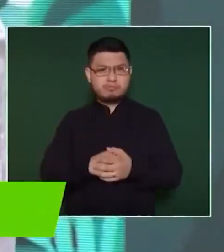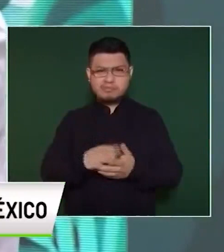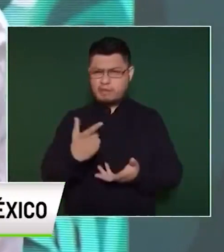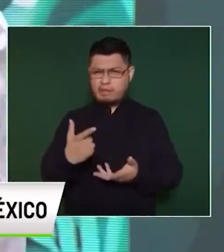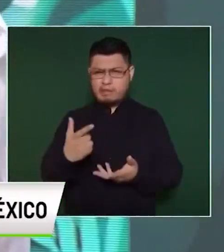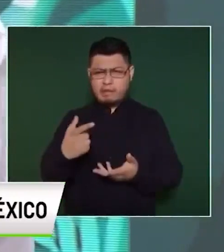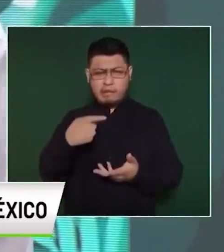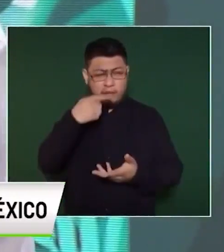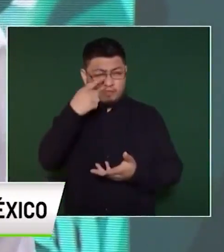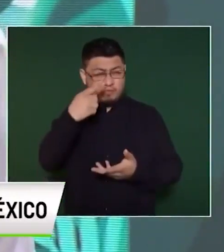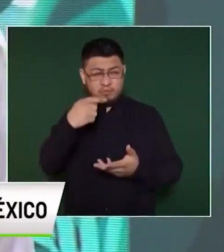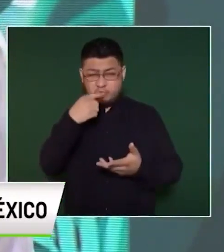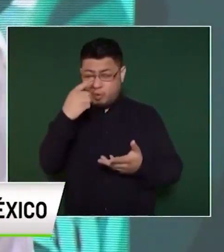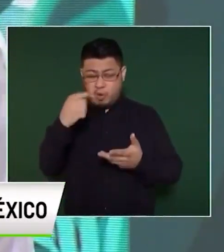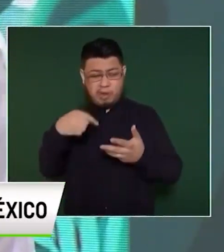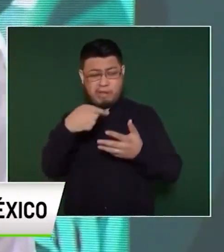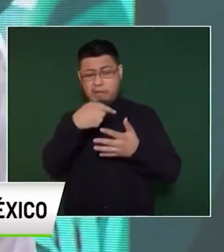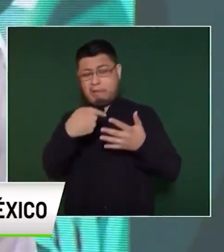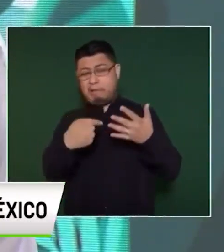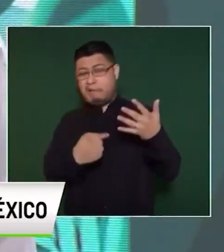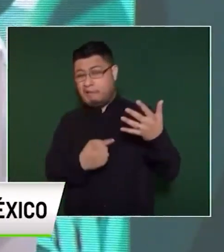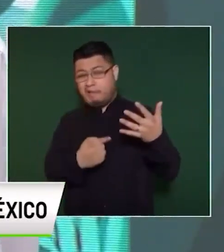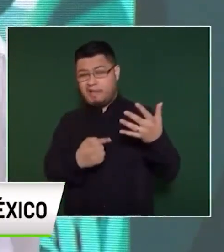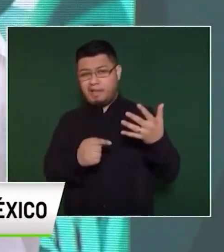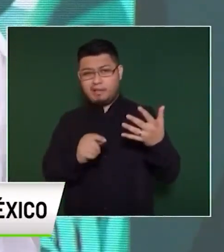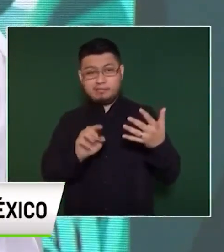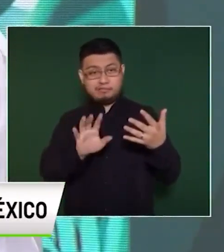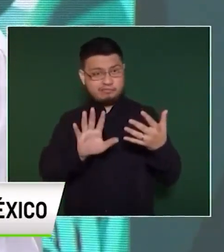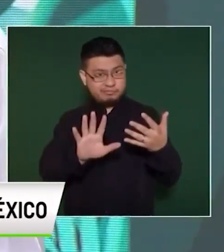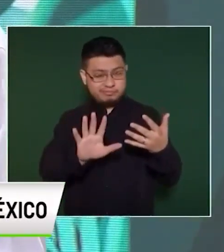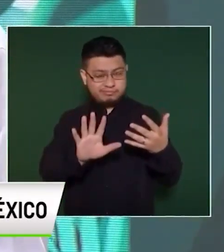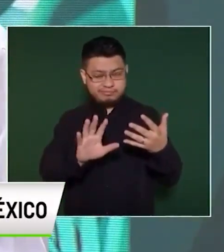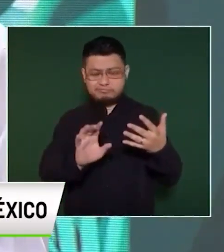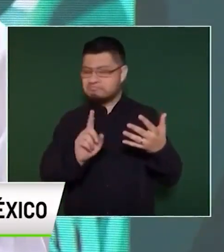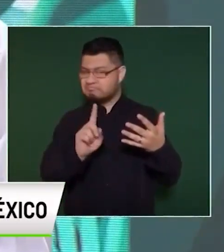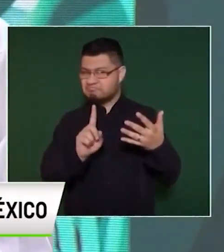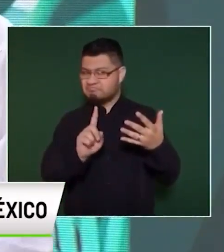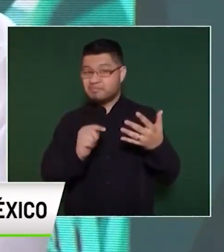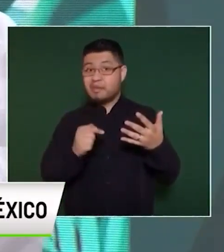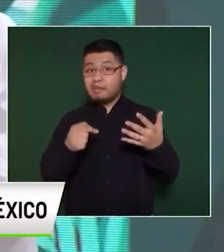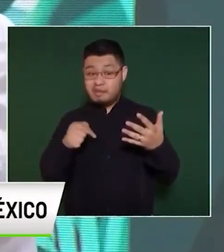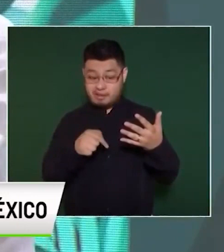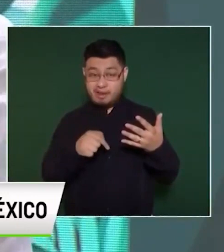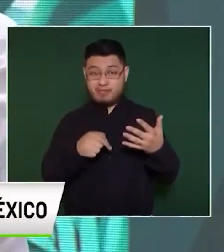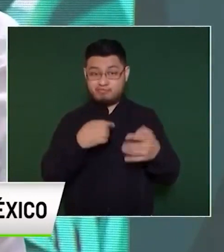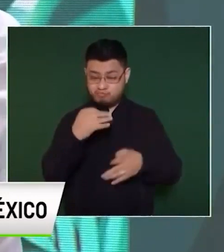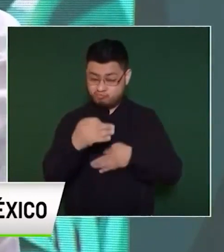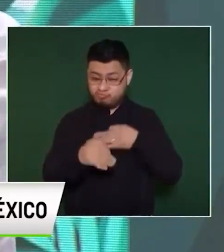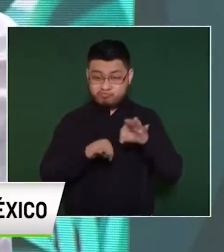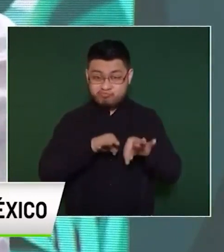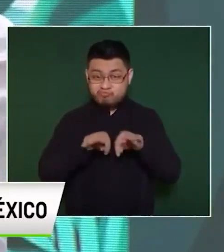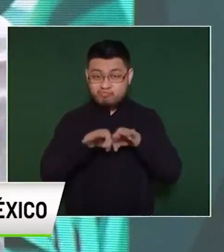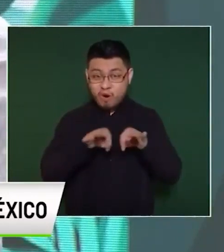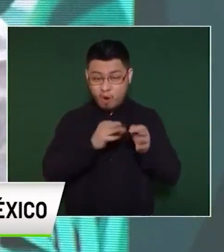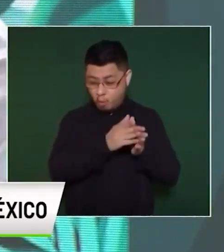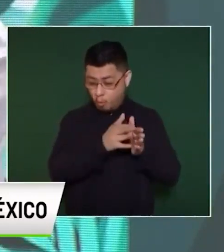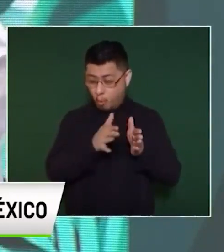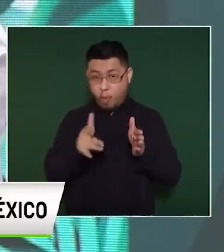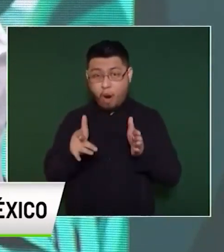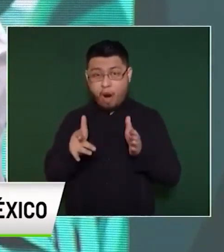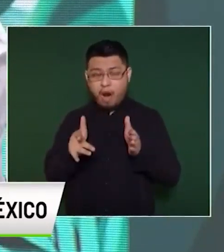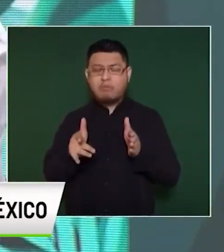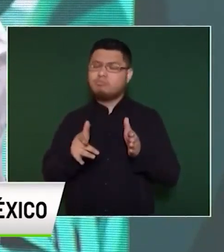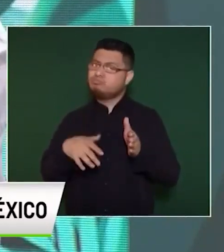exageramos si decimos que no hay una obra así en la actualidad en